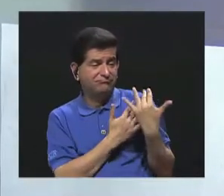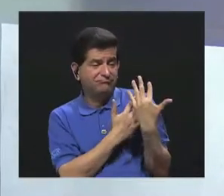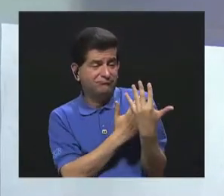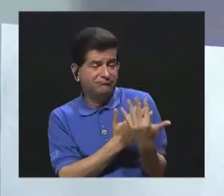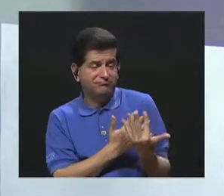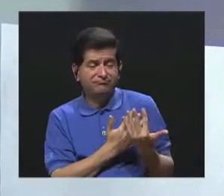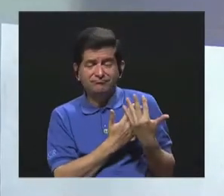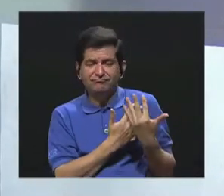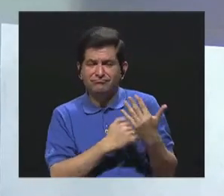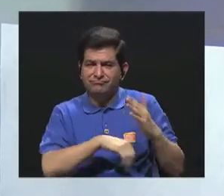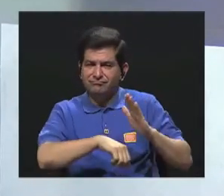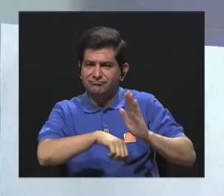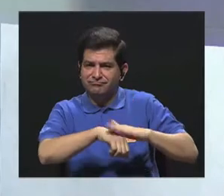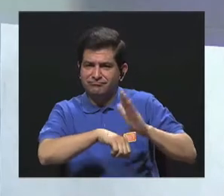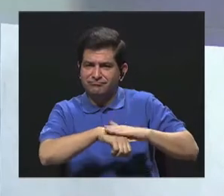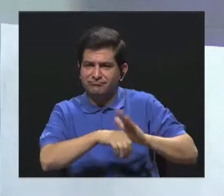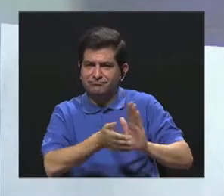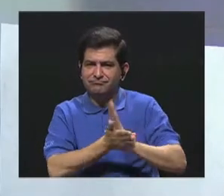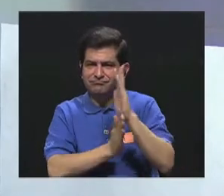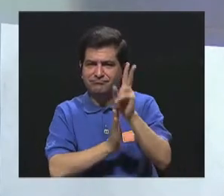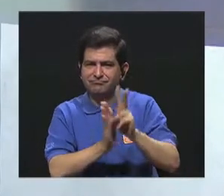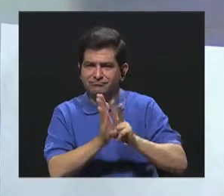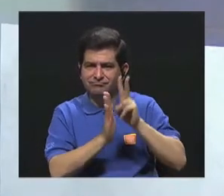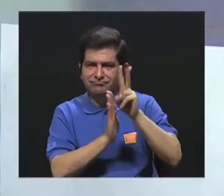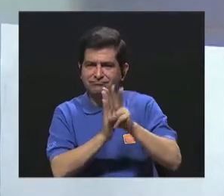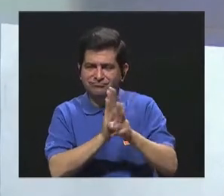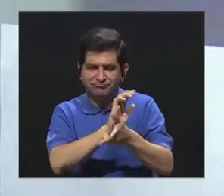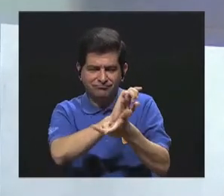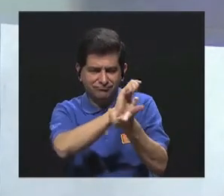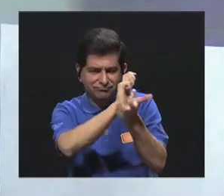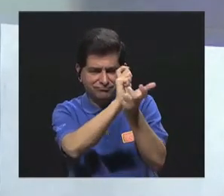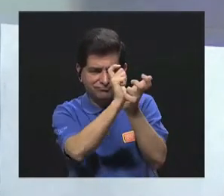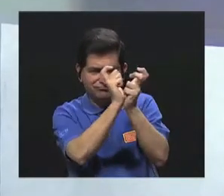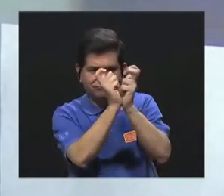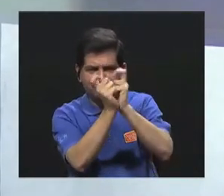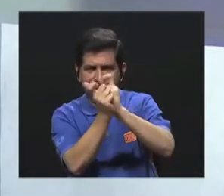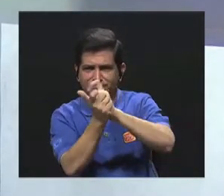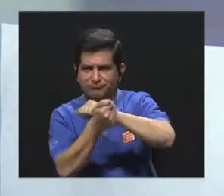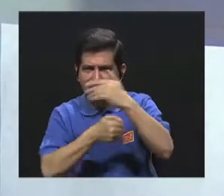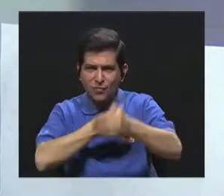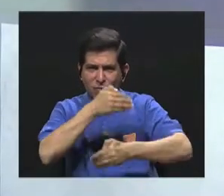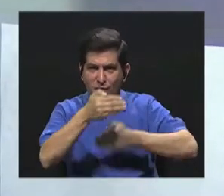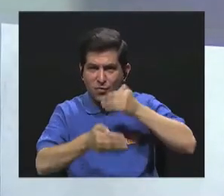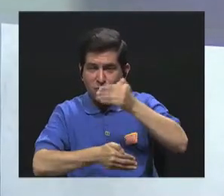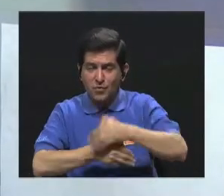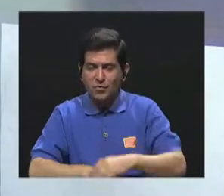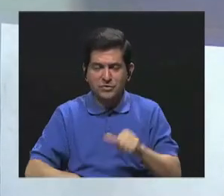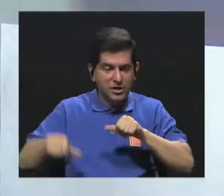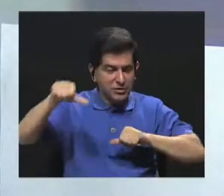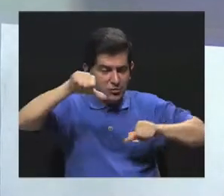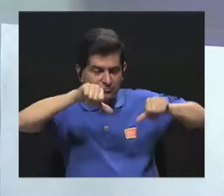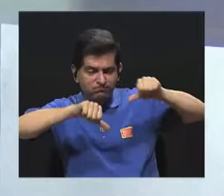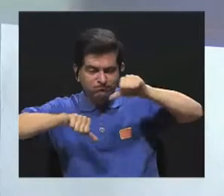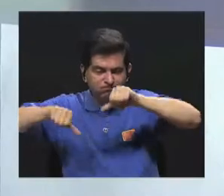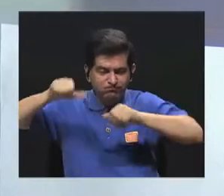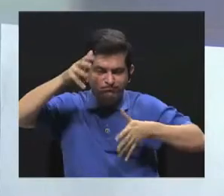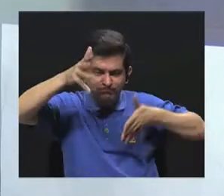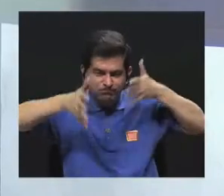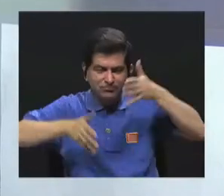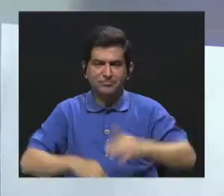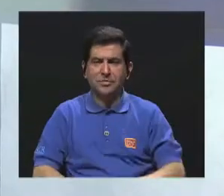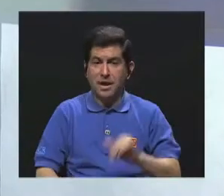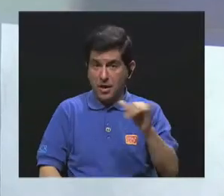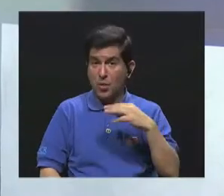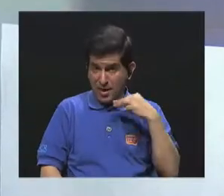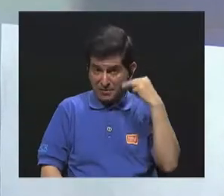hacen que el documental se haya podido ir transformando en ese proceso como experimental y creativo. Sí, como de maduración.